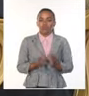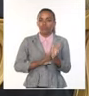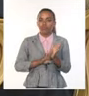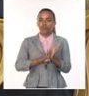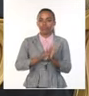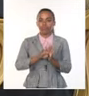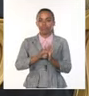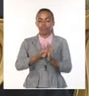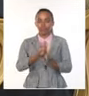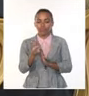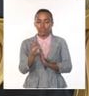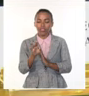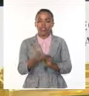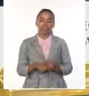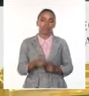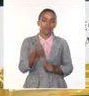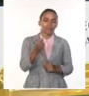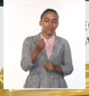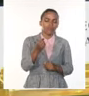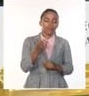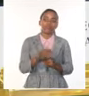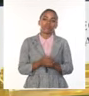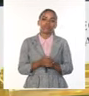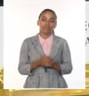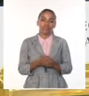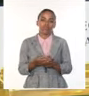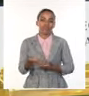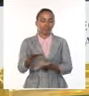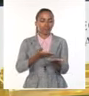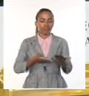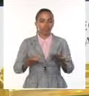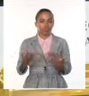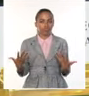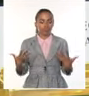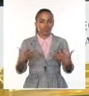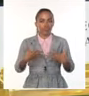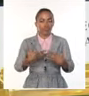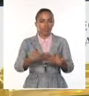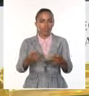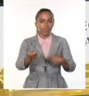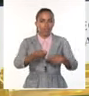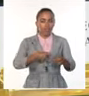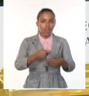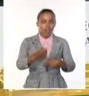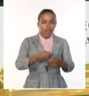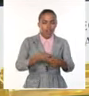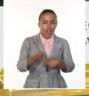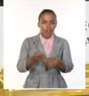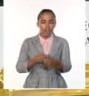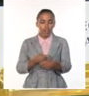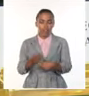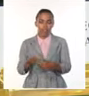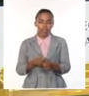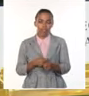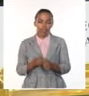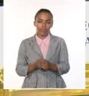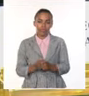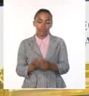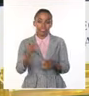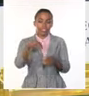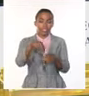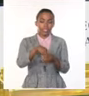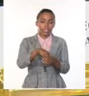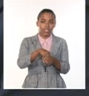niveles superiores en los intercambios comerciales de cooperación y en la inversión extranjera intra y